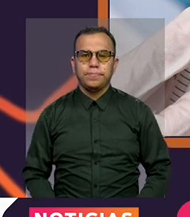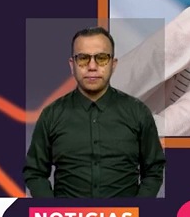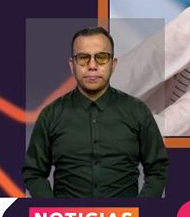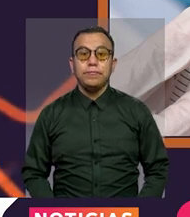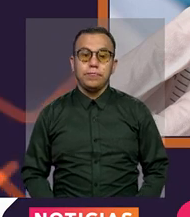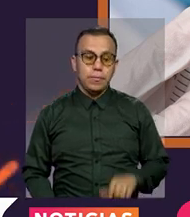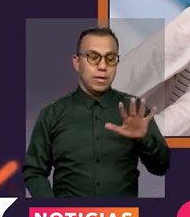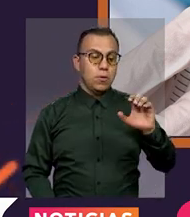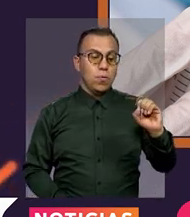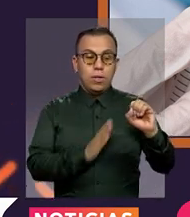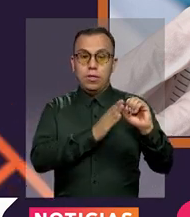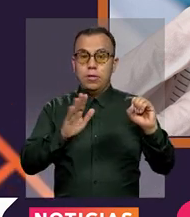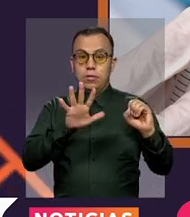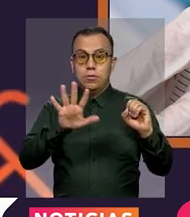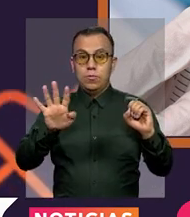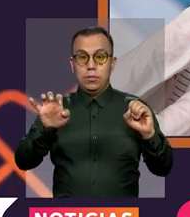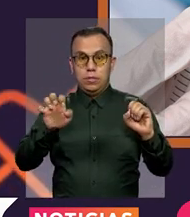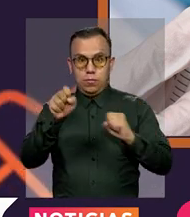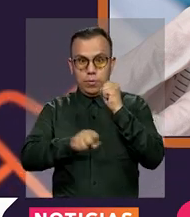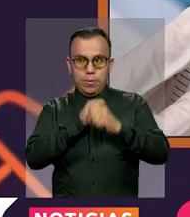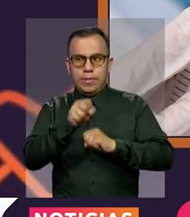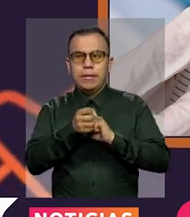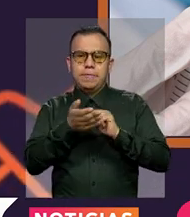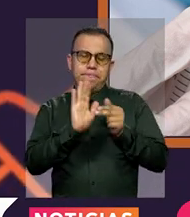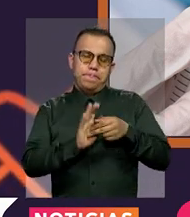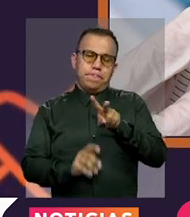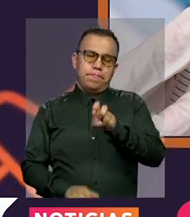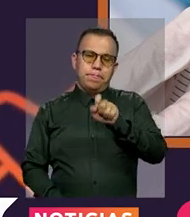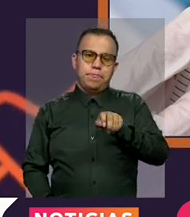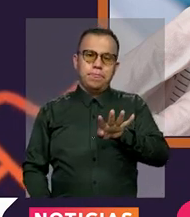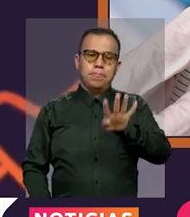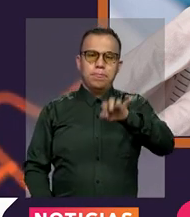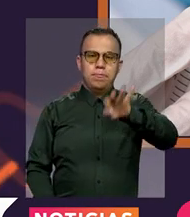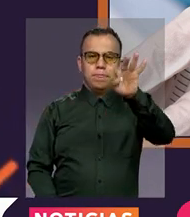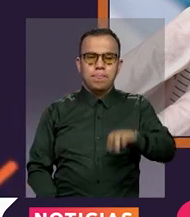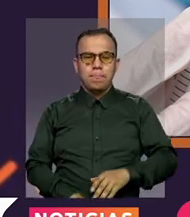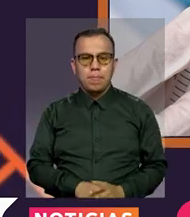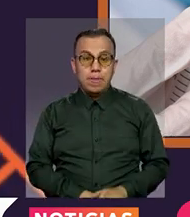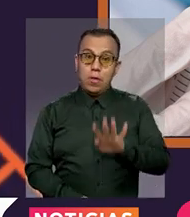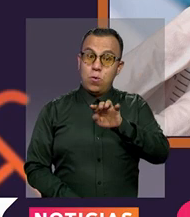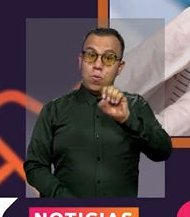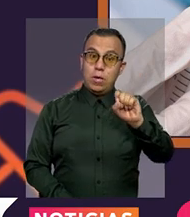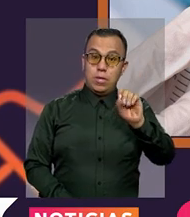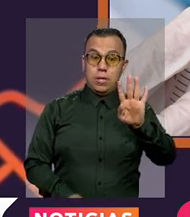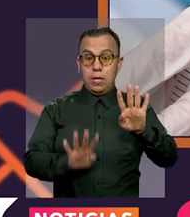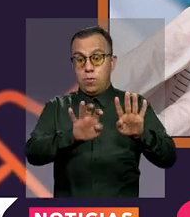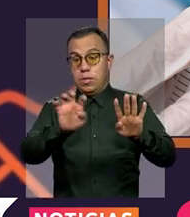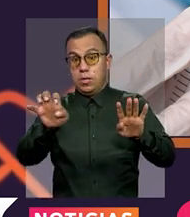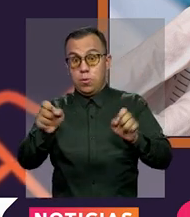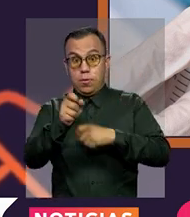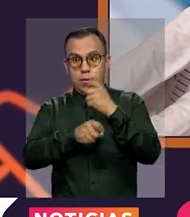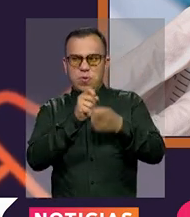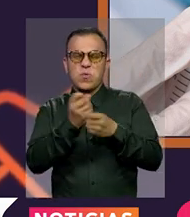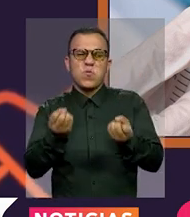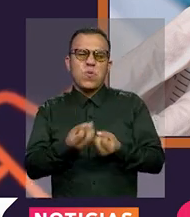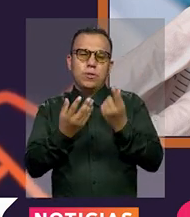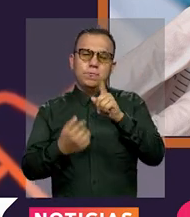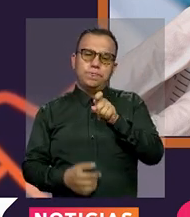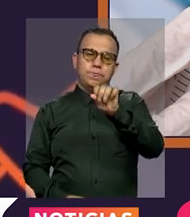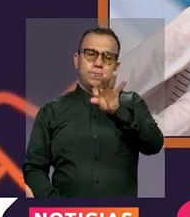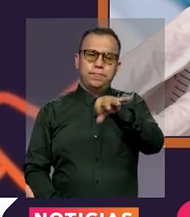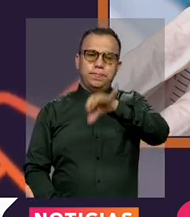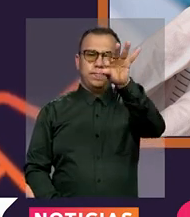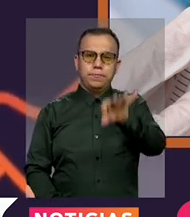de 50 a 59 años 79,4% y entre 40 y 49 años 63%.